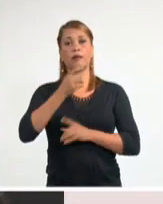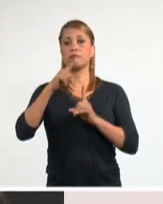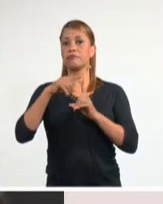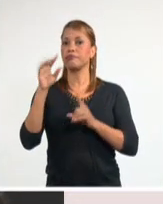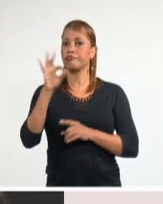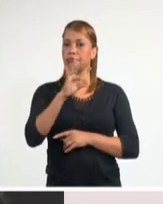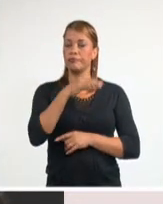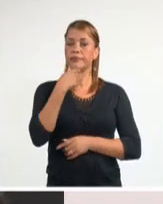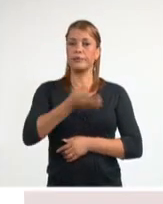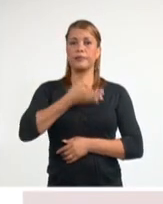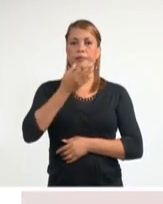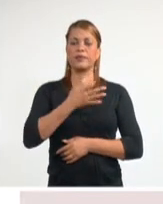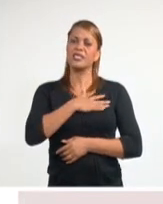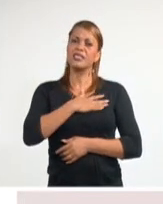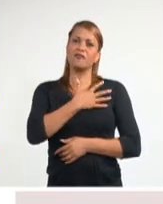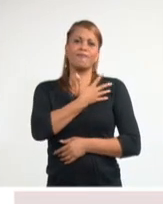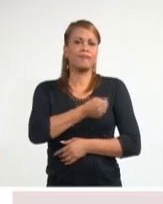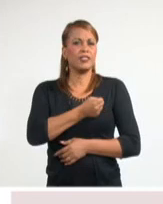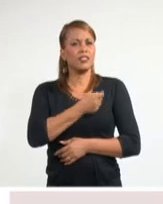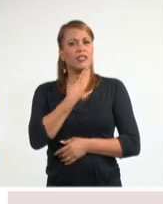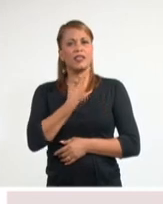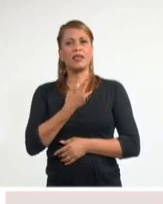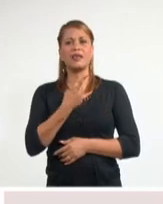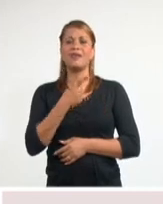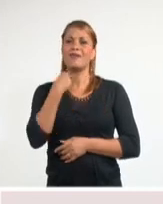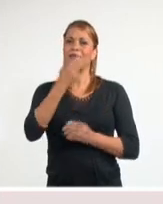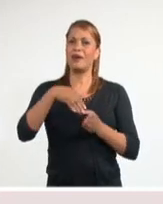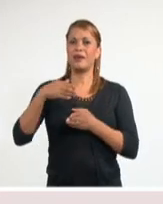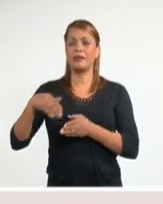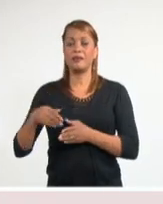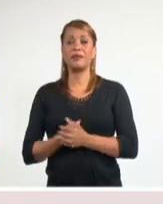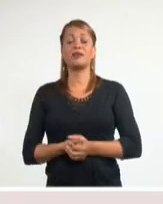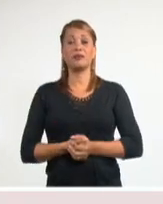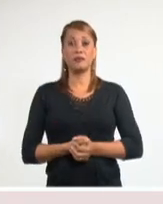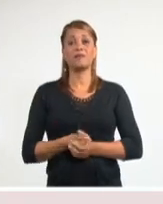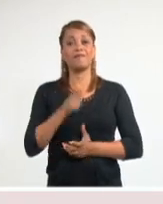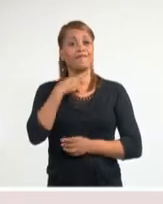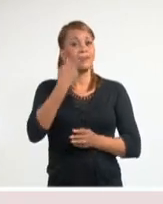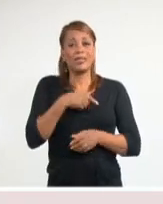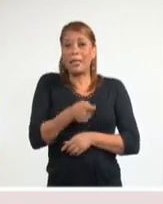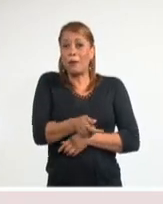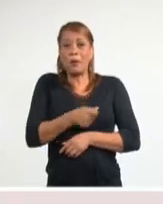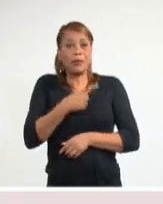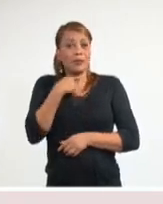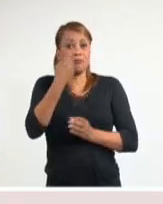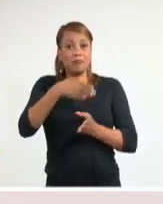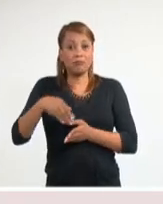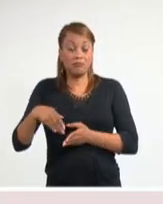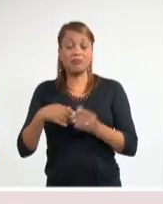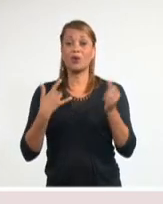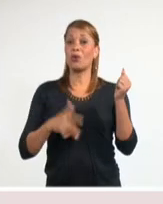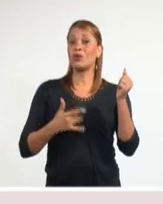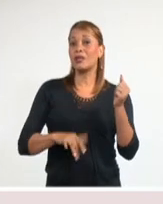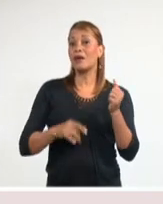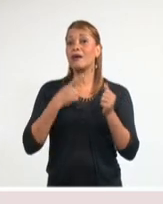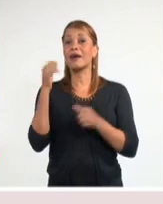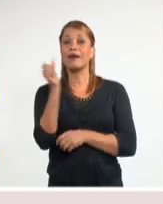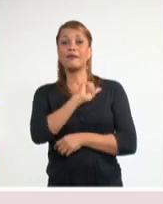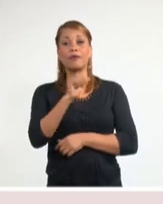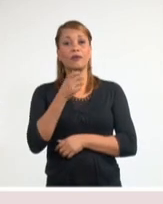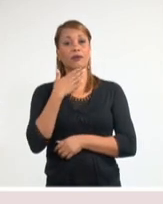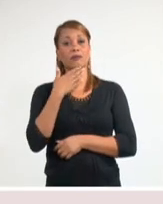oficial en Twitter: "Muy triste golpe en el alma de la patria, muerte repentina de Vicente Feliú. Tocaba acordes de la bayamesa cuando falló